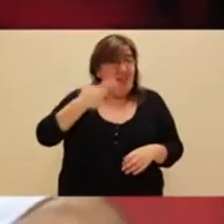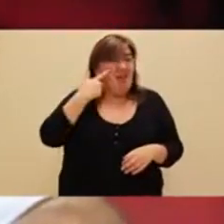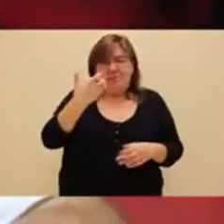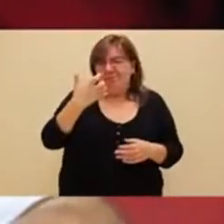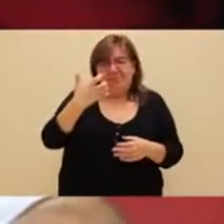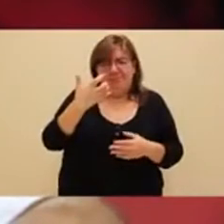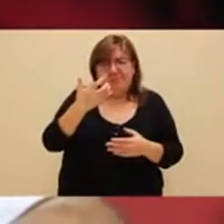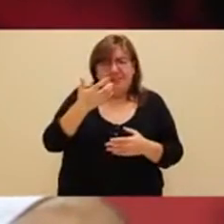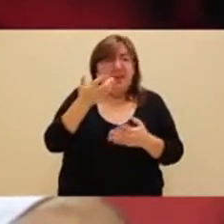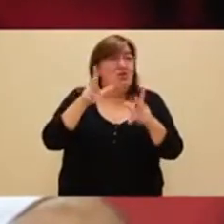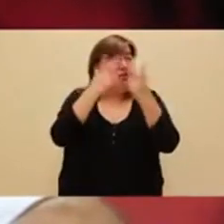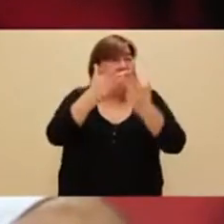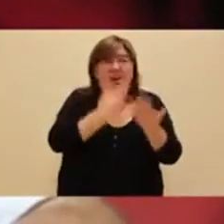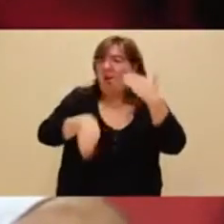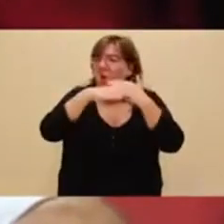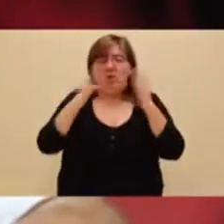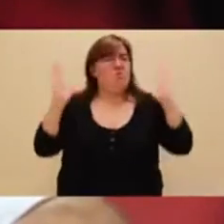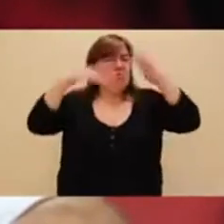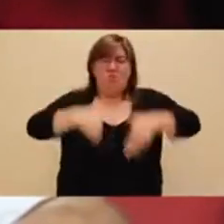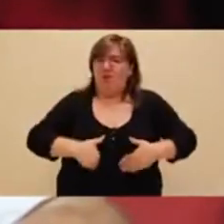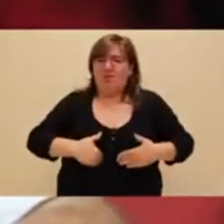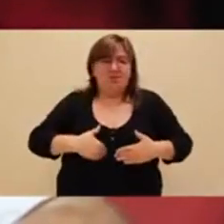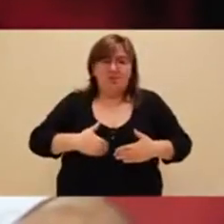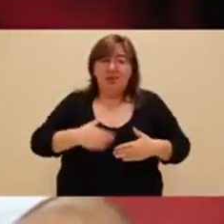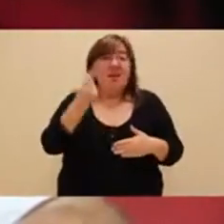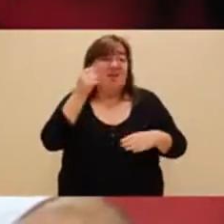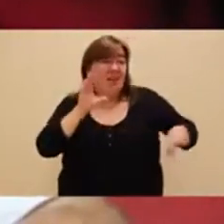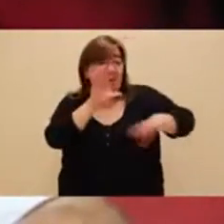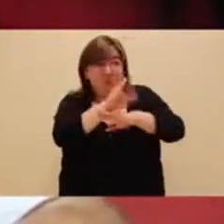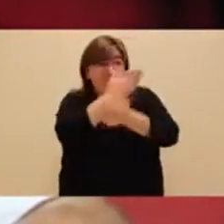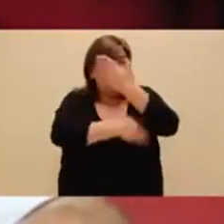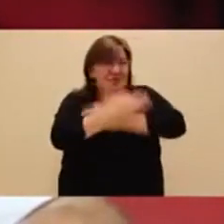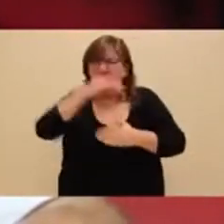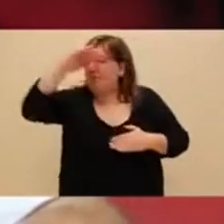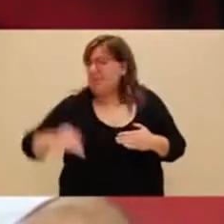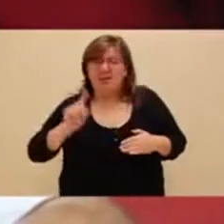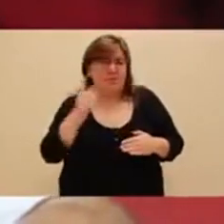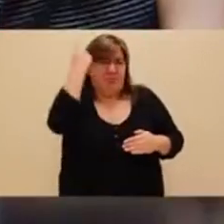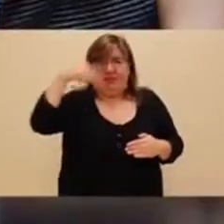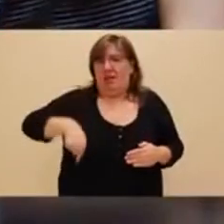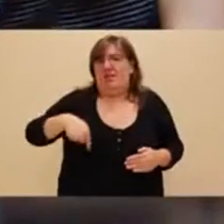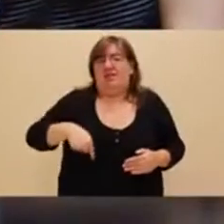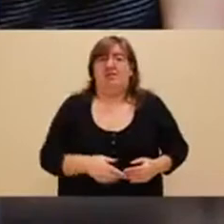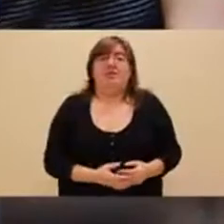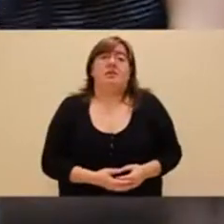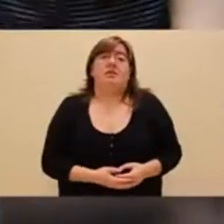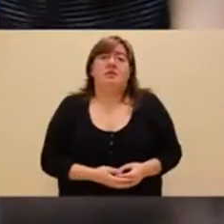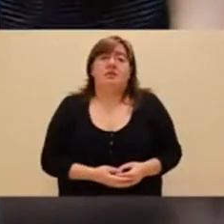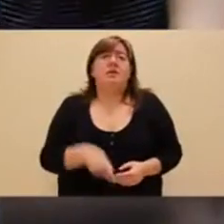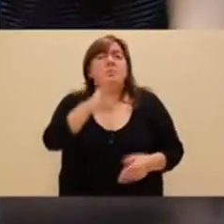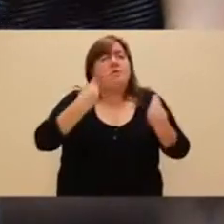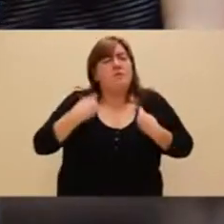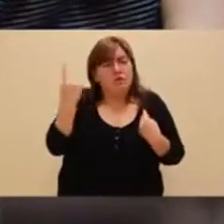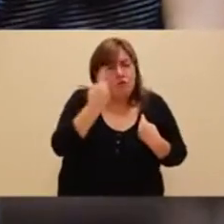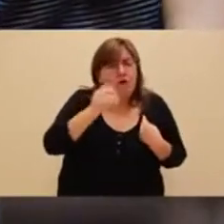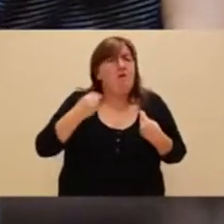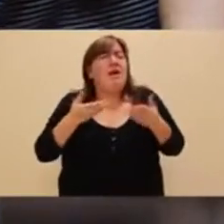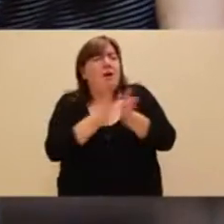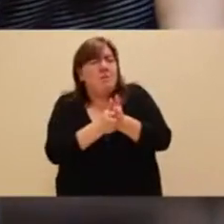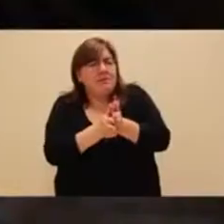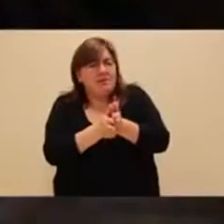menos, más desigualdades sociales tiene y menos dinero da para los discapacitados. Oye, Mayer, ¿y tú eres sola o